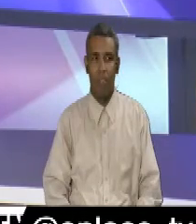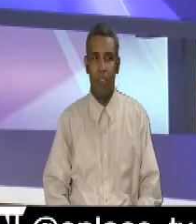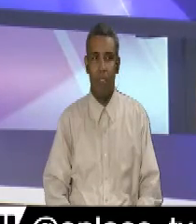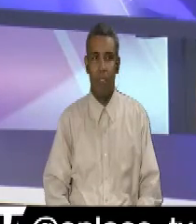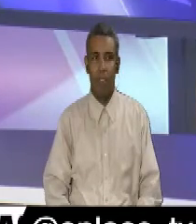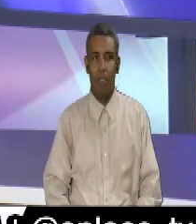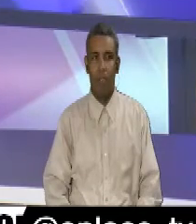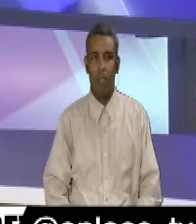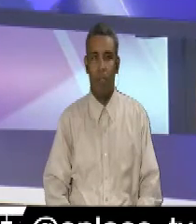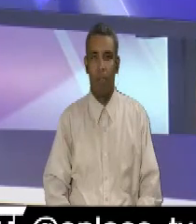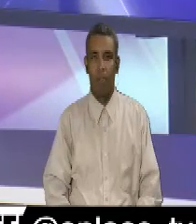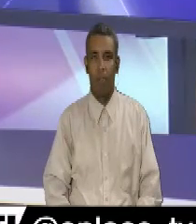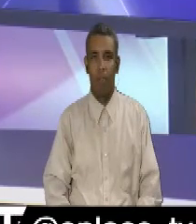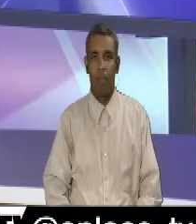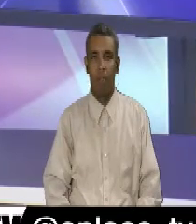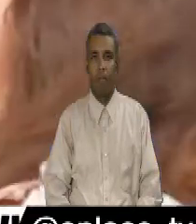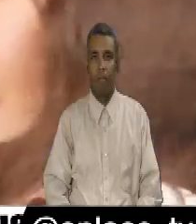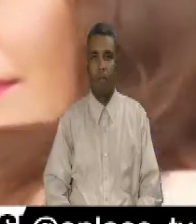falso positivo.